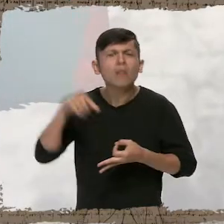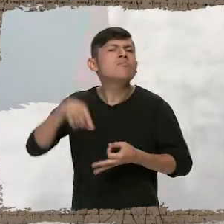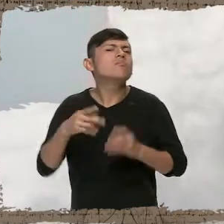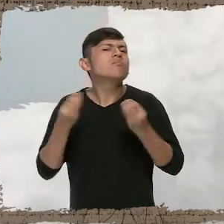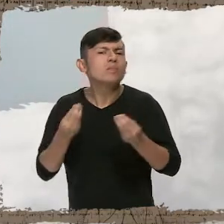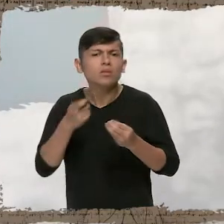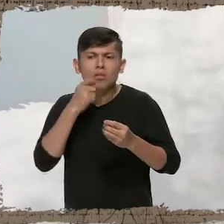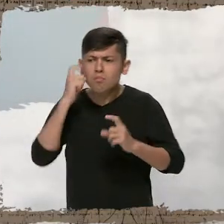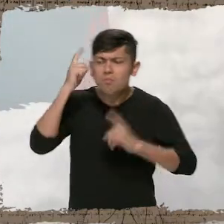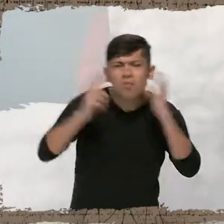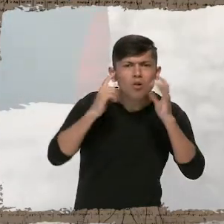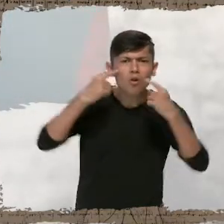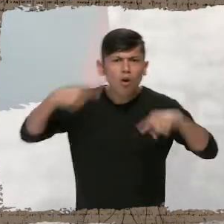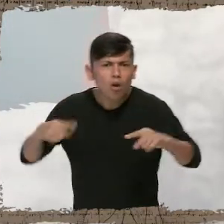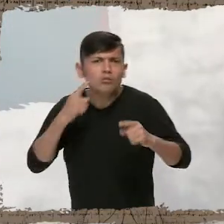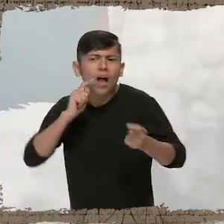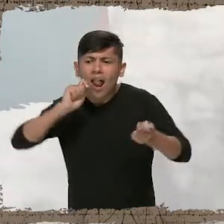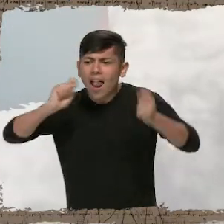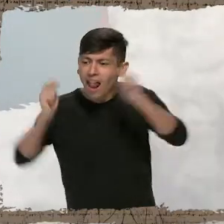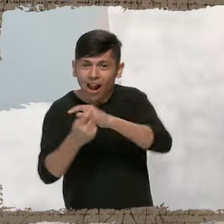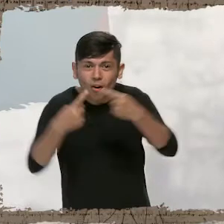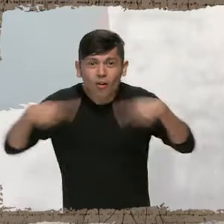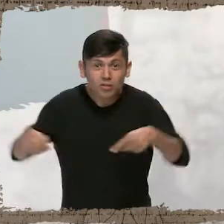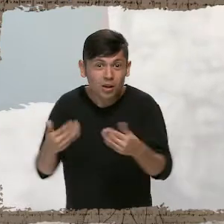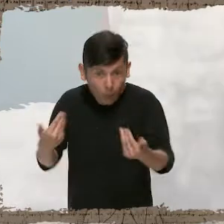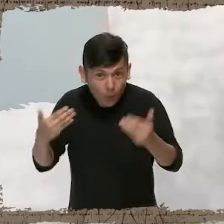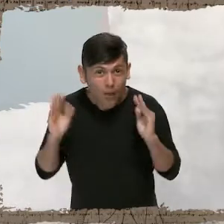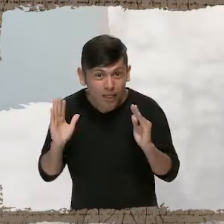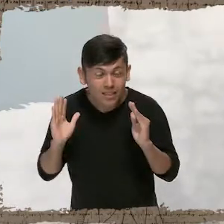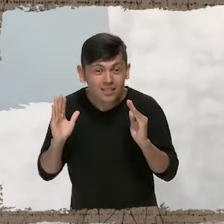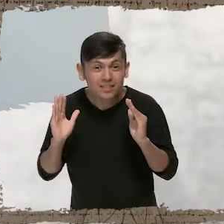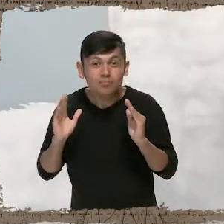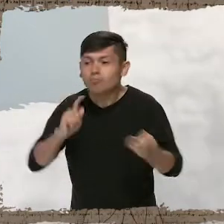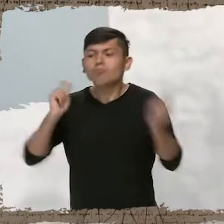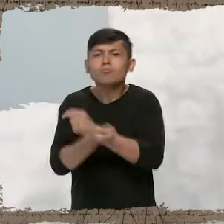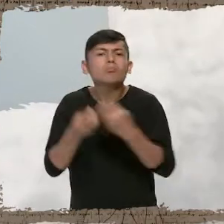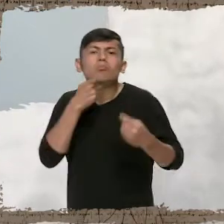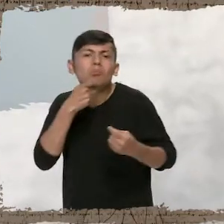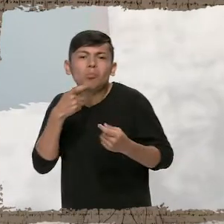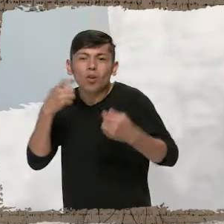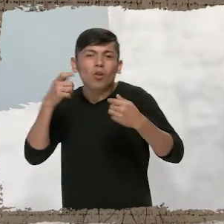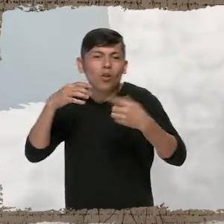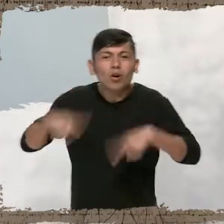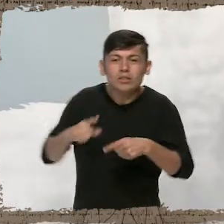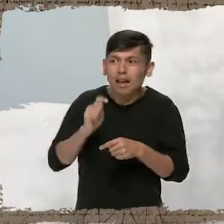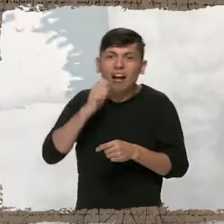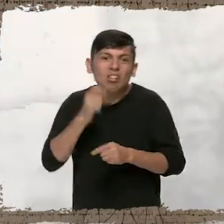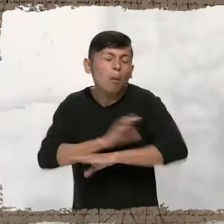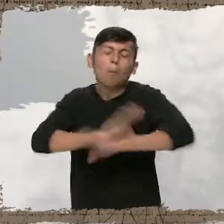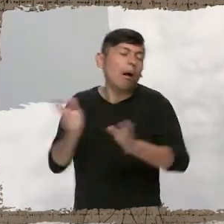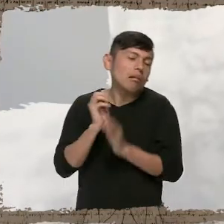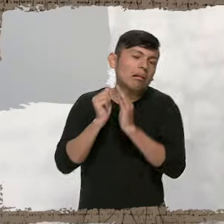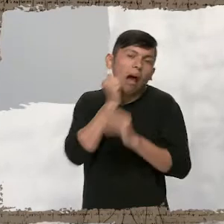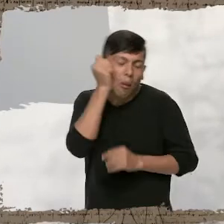esto quiere decir que con un poco de imaginación puedes utilizar todos estos sencillos y hacer cosas fantásticas y no aburrirte